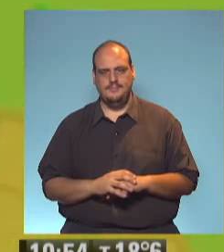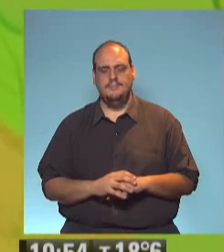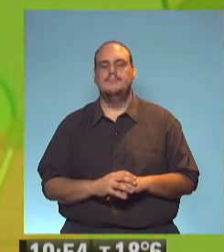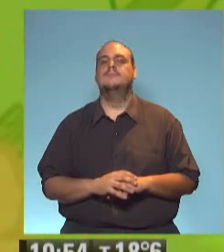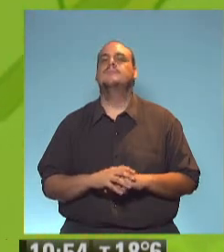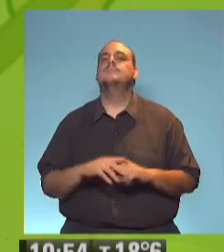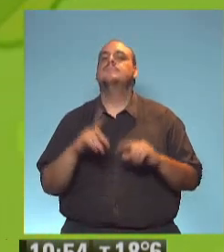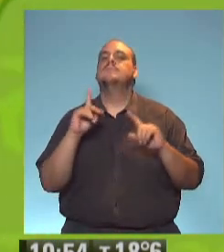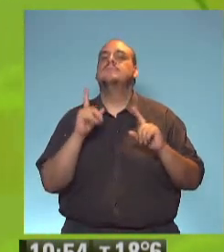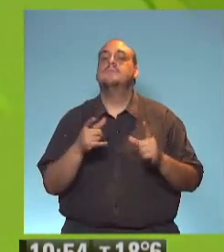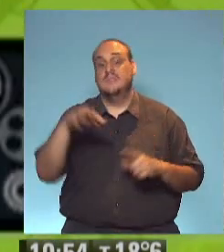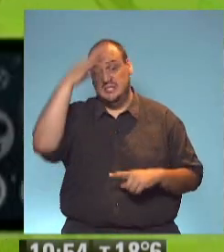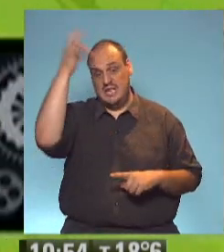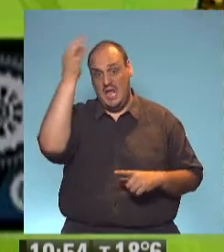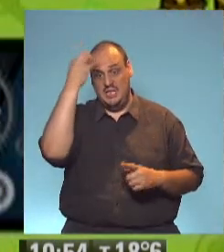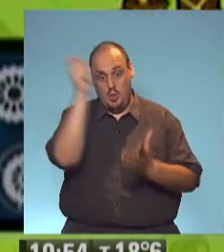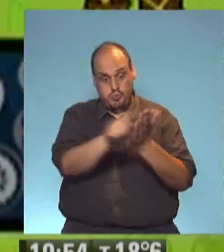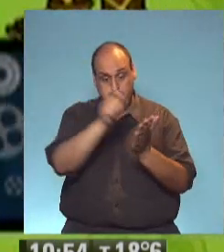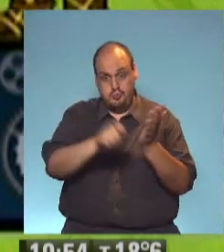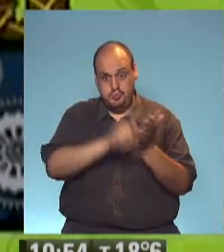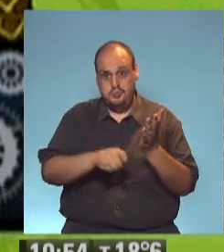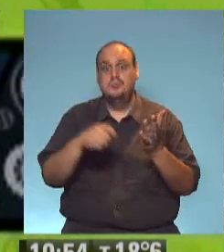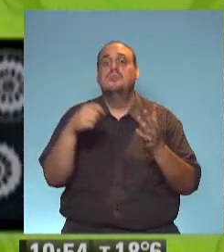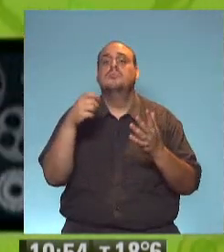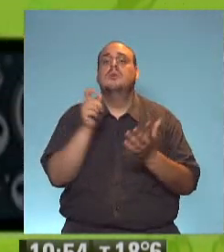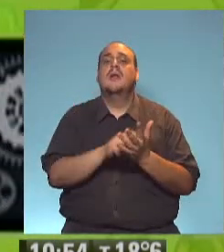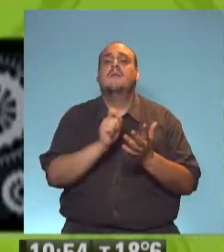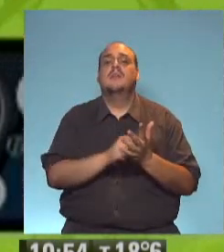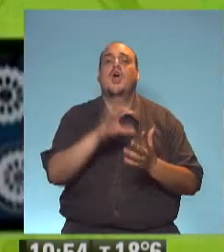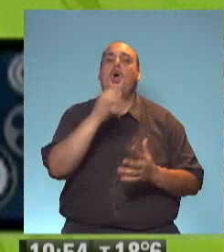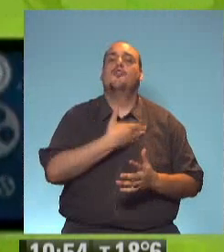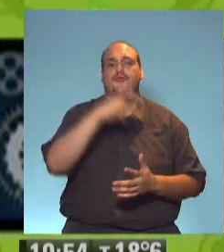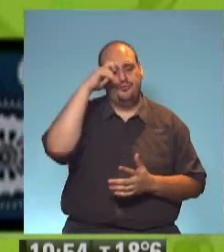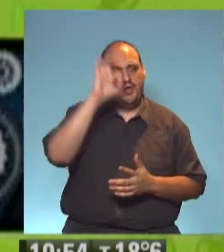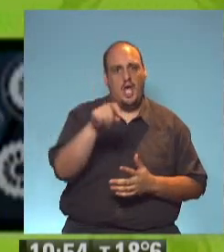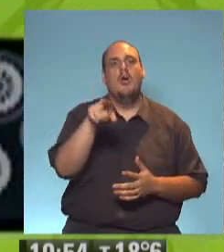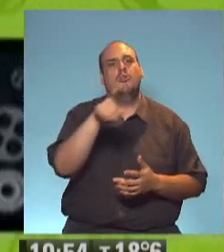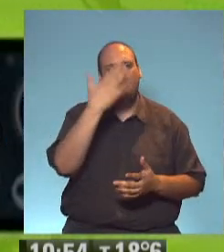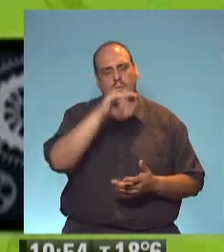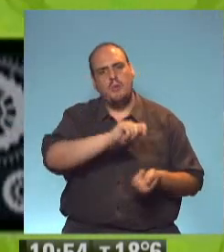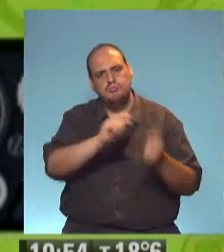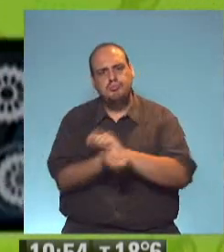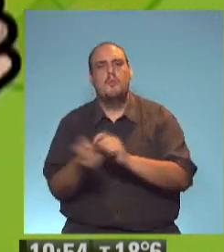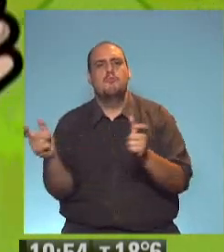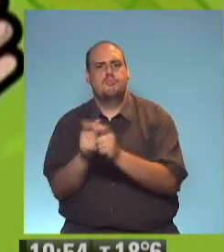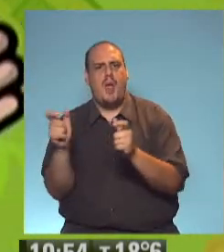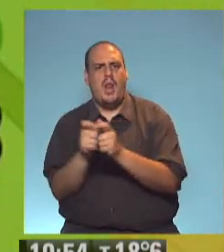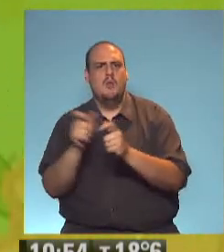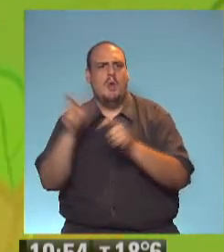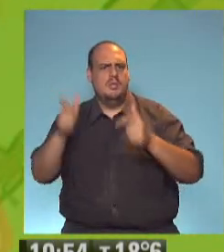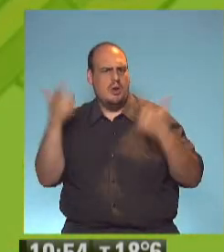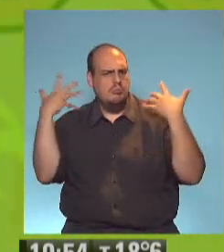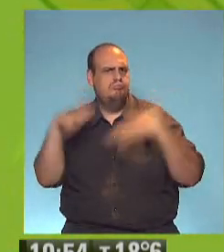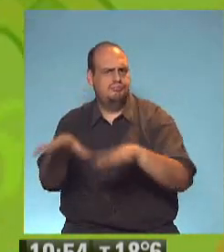También escribí una obra de teatro, Orfeo da Conceição, que fue convertida en película con gran éxito. Pero es